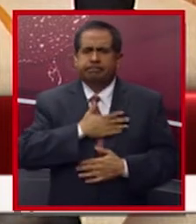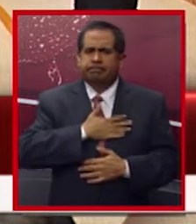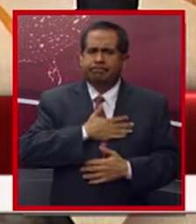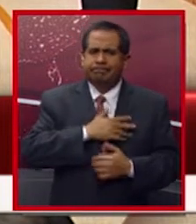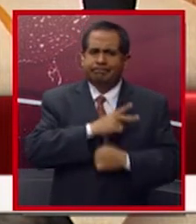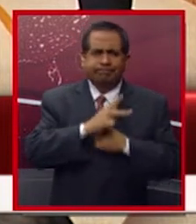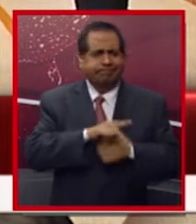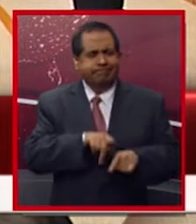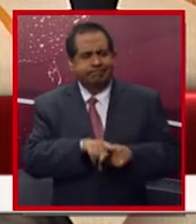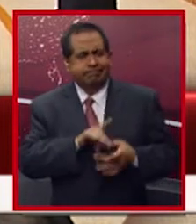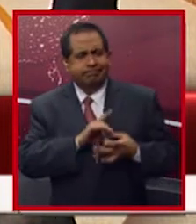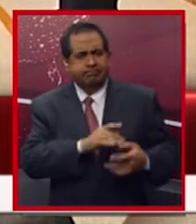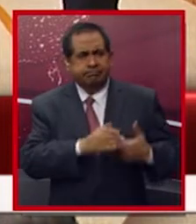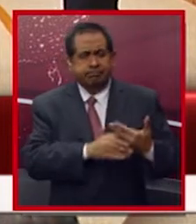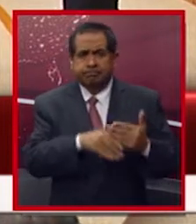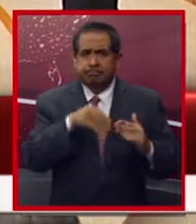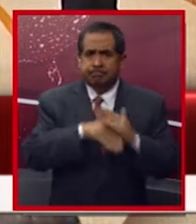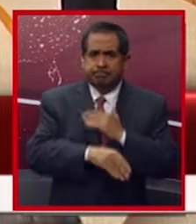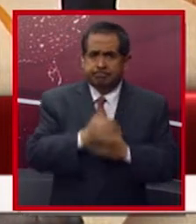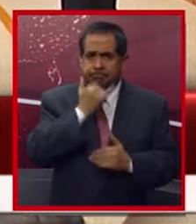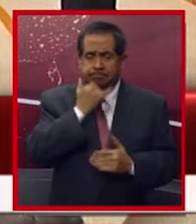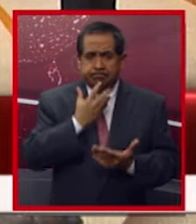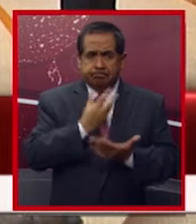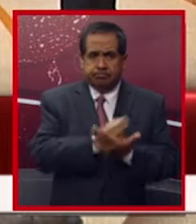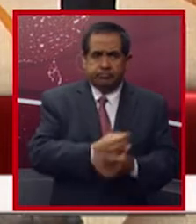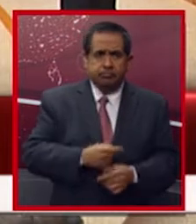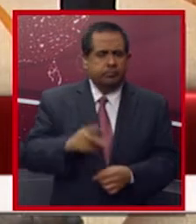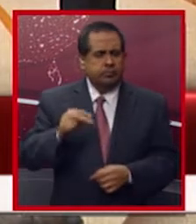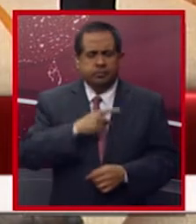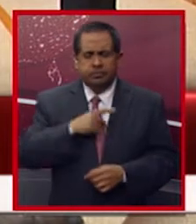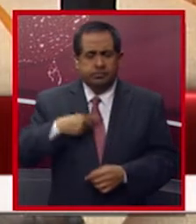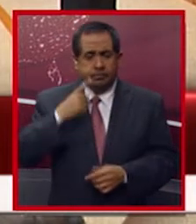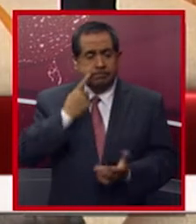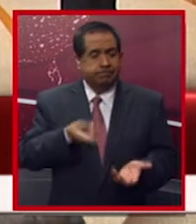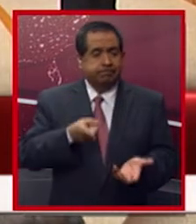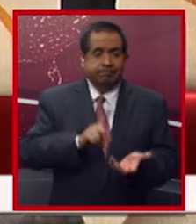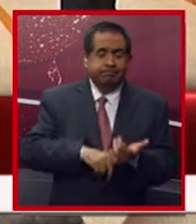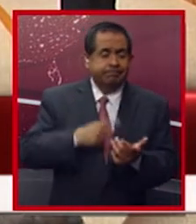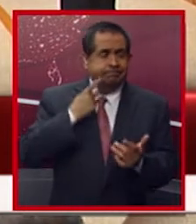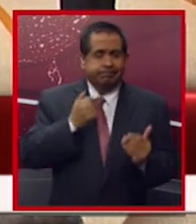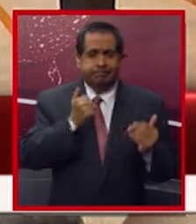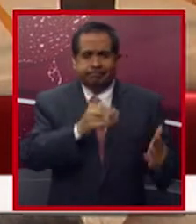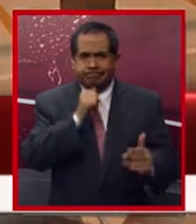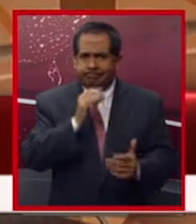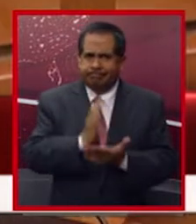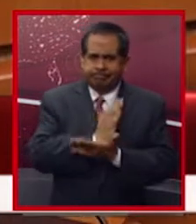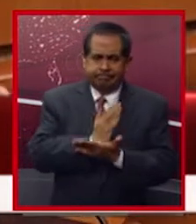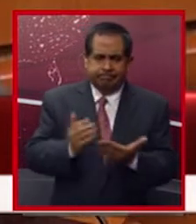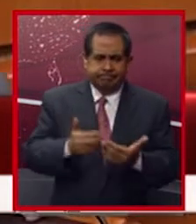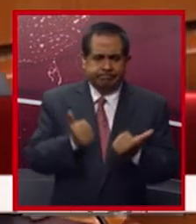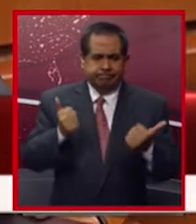se ha desarrollado. Asimismo, se pronunció por no utilizar el tema de la política interna.